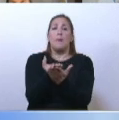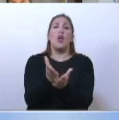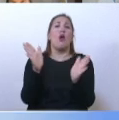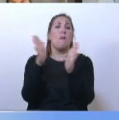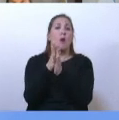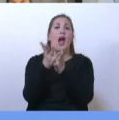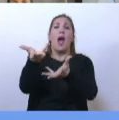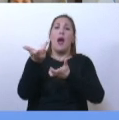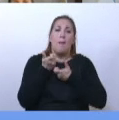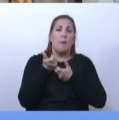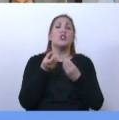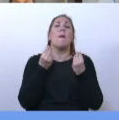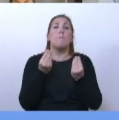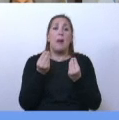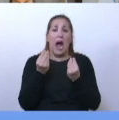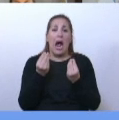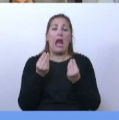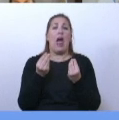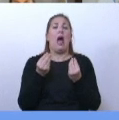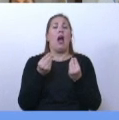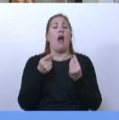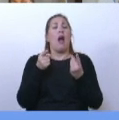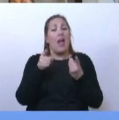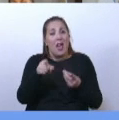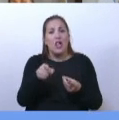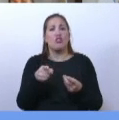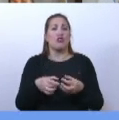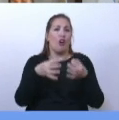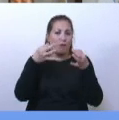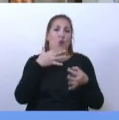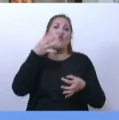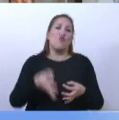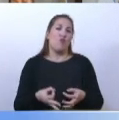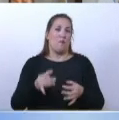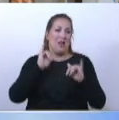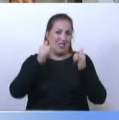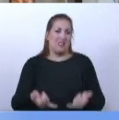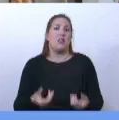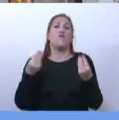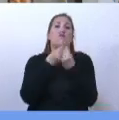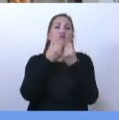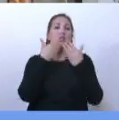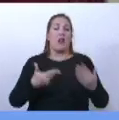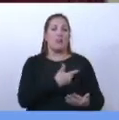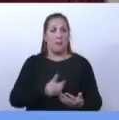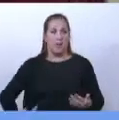acompañamiento para que eso sea que realidad muchísimas gracias señora presidenta gracias